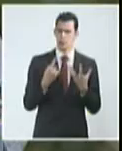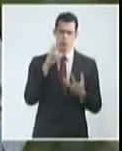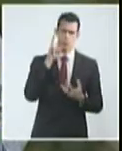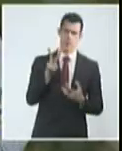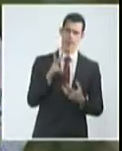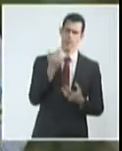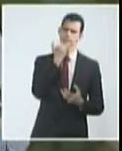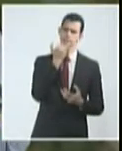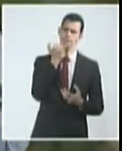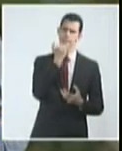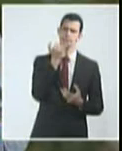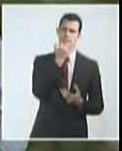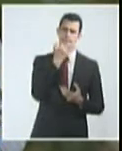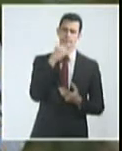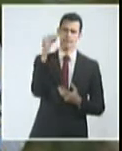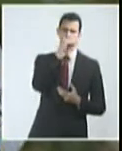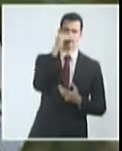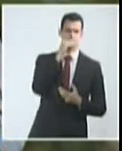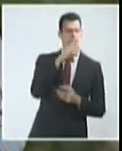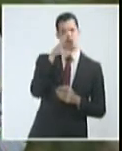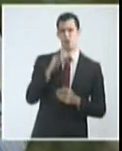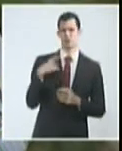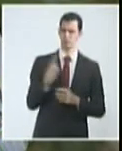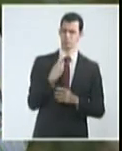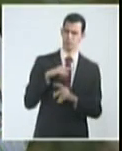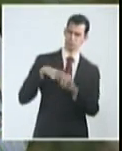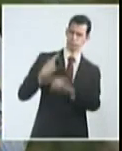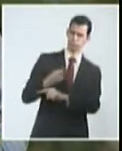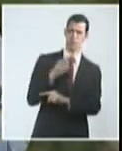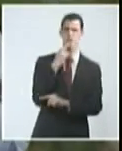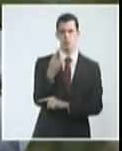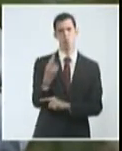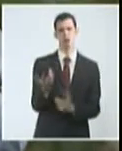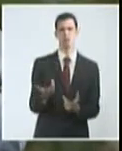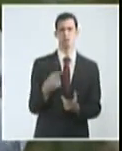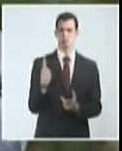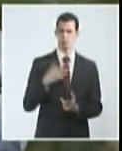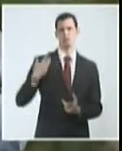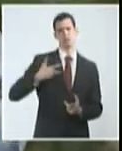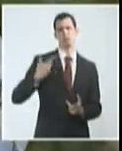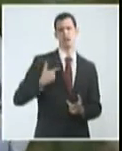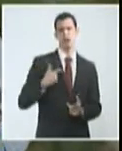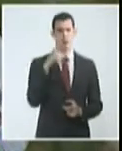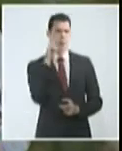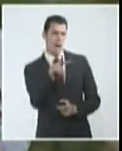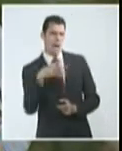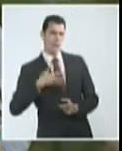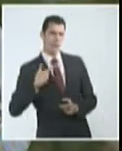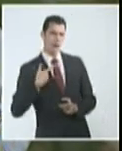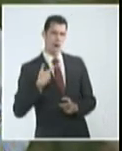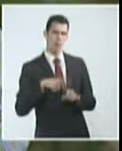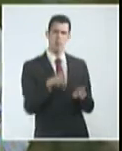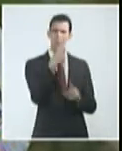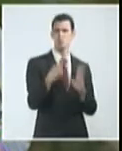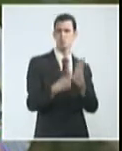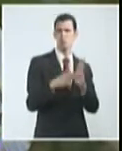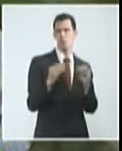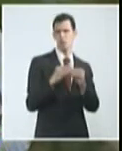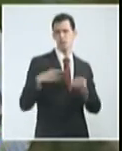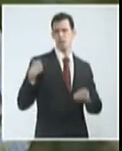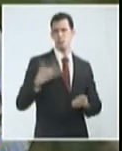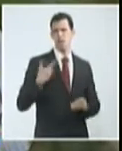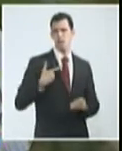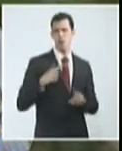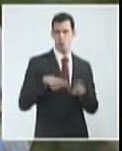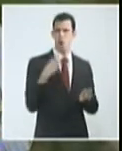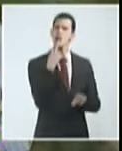creo, adecuada, y habrá que hacer más crítica de todo cuanto hacemos malo, donde hay un espacio de mediocridad, pero somos ante todo una nación de